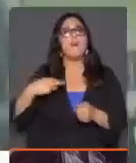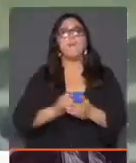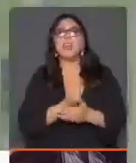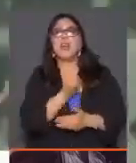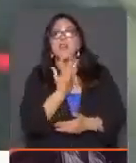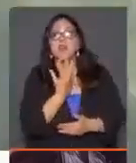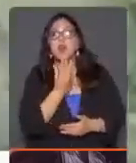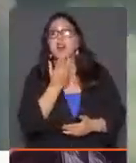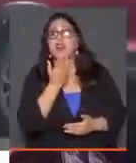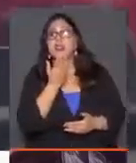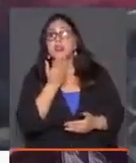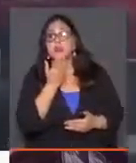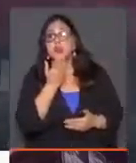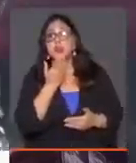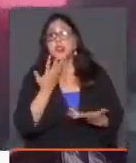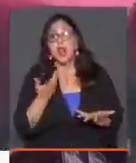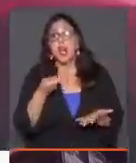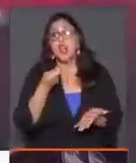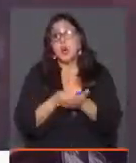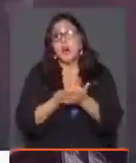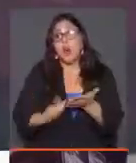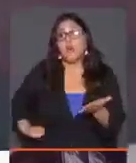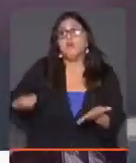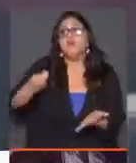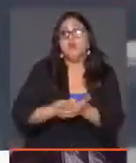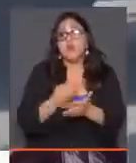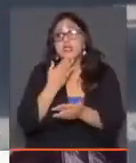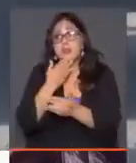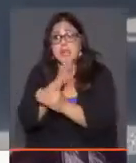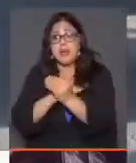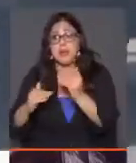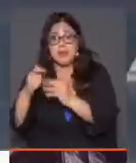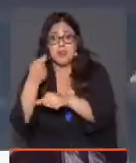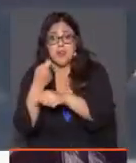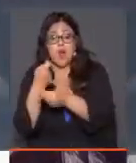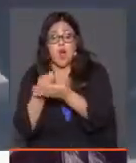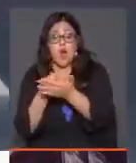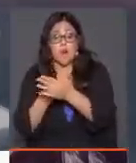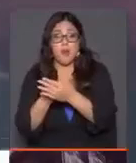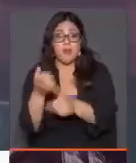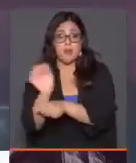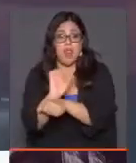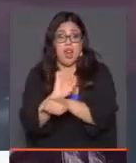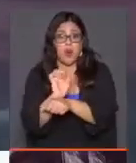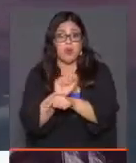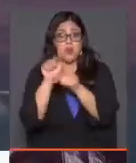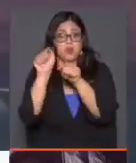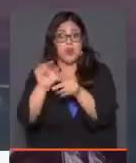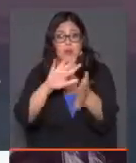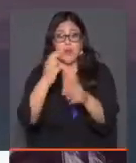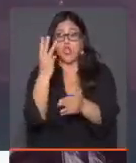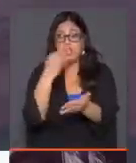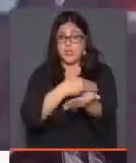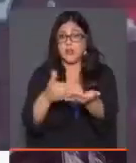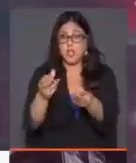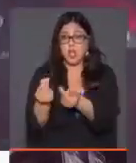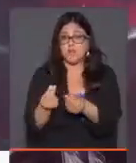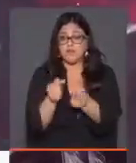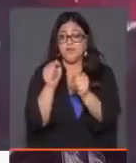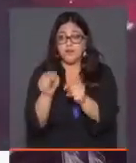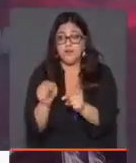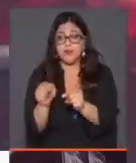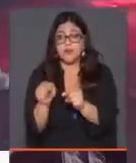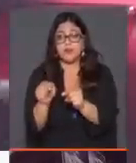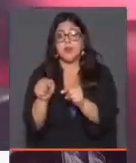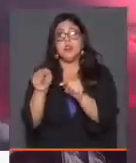compró 48 horas después de su asalto en cerca de 13 millones. Ahí tiene sus prioridades. Más allá de